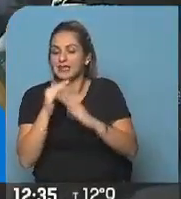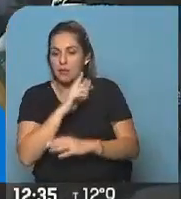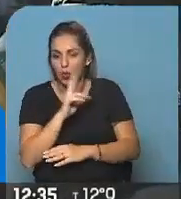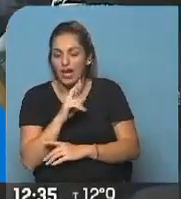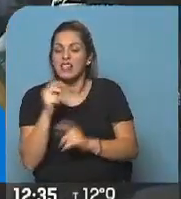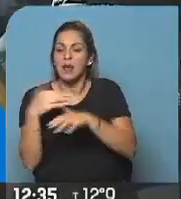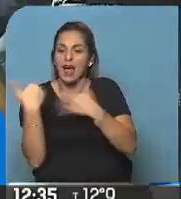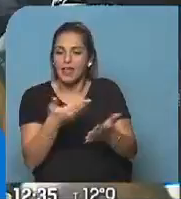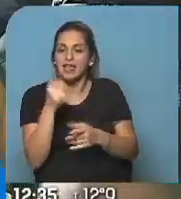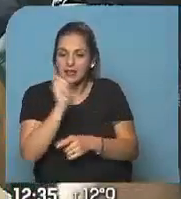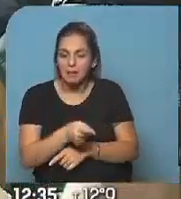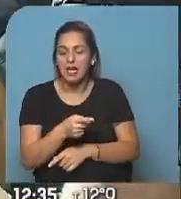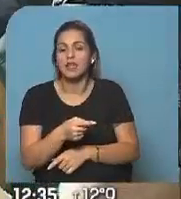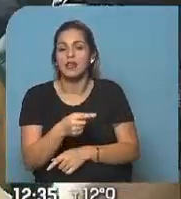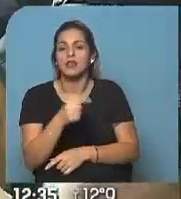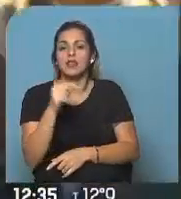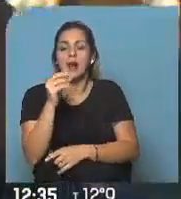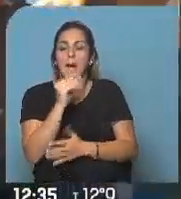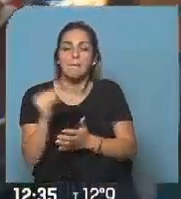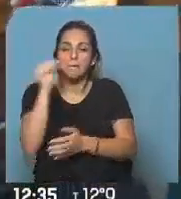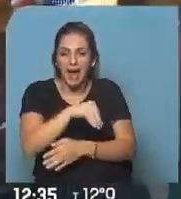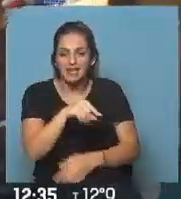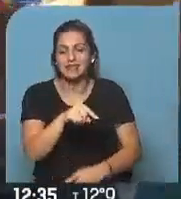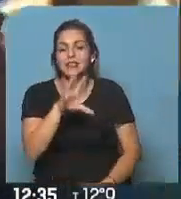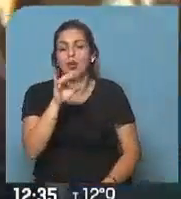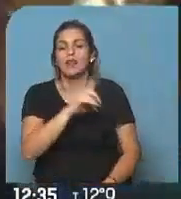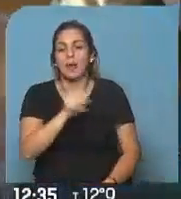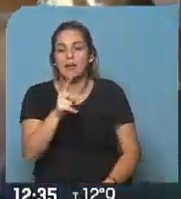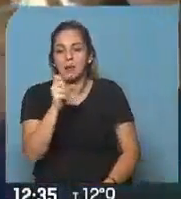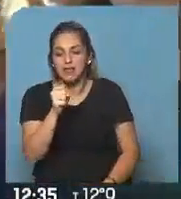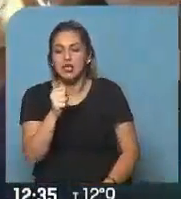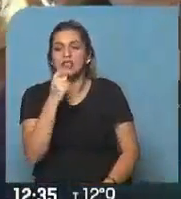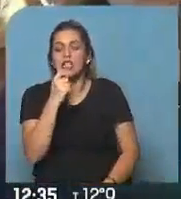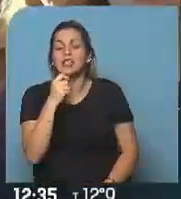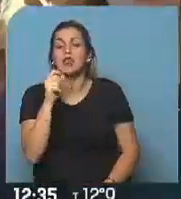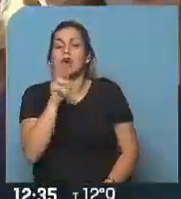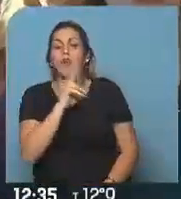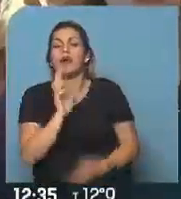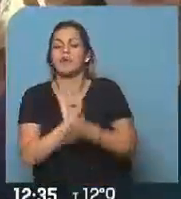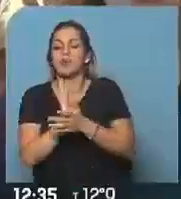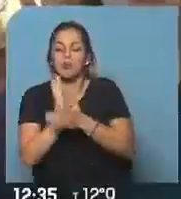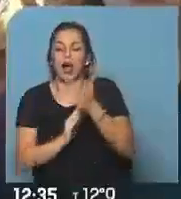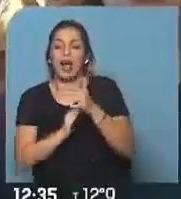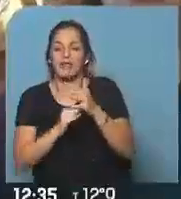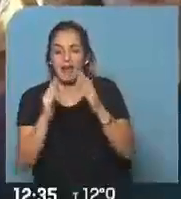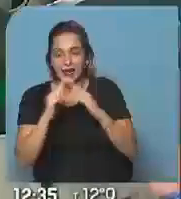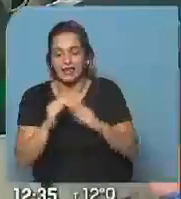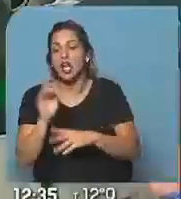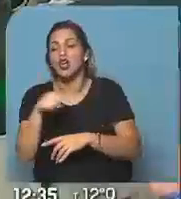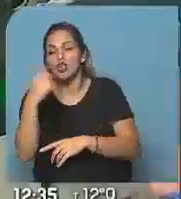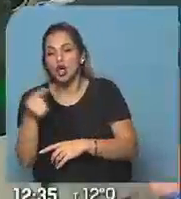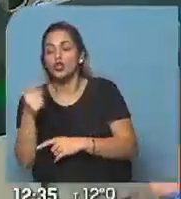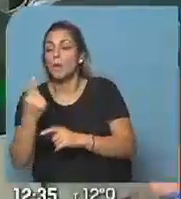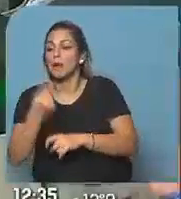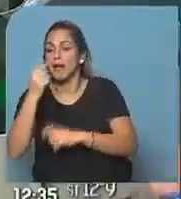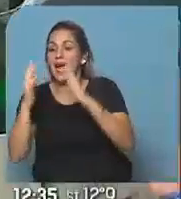además un subsidio de 50 mil pesos a aquellas que sean sostén de hogar. Y en relación a Primera Casa Joven, es